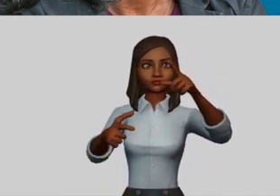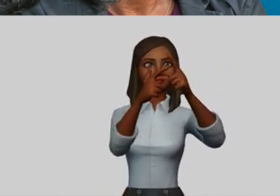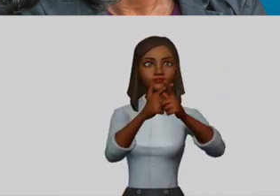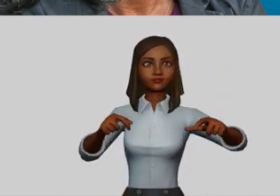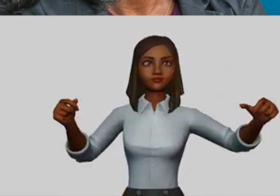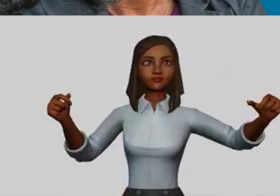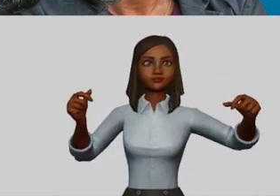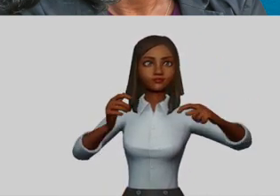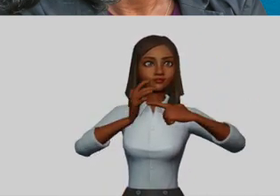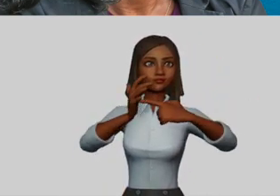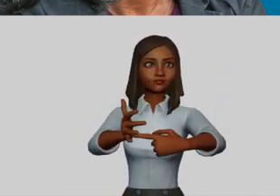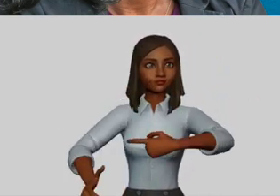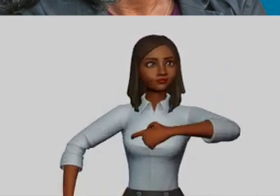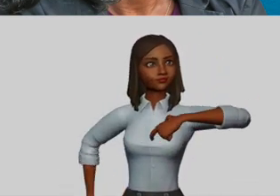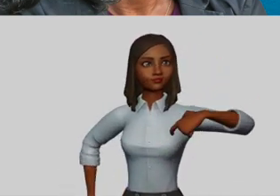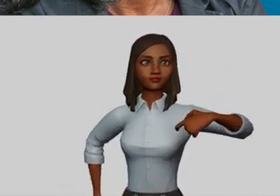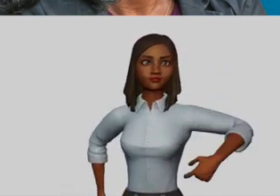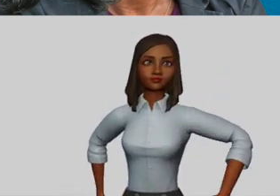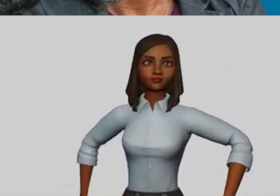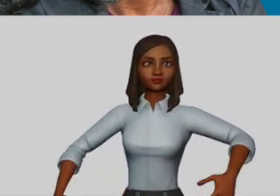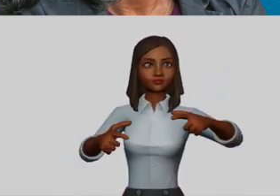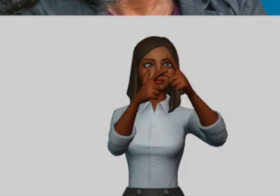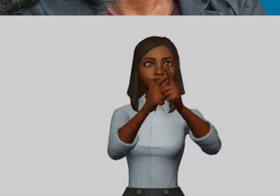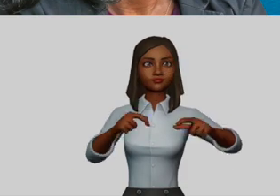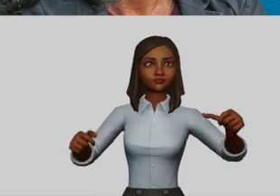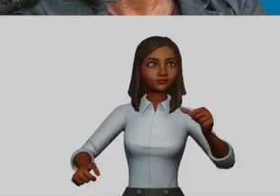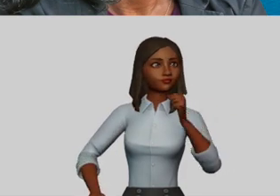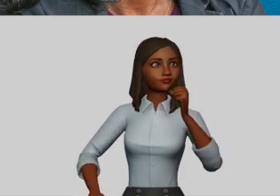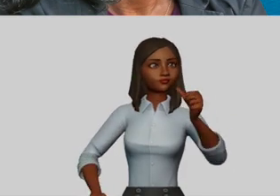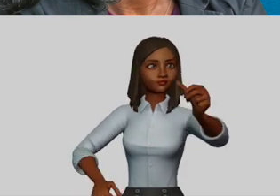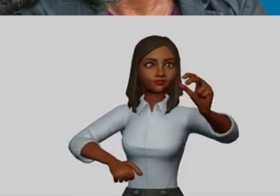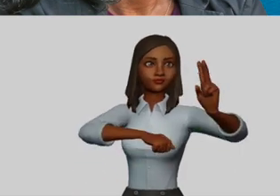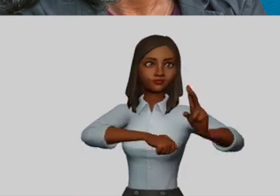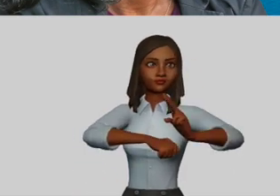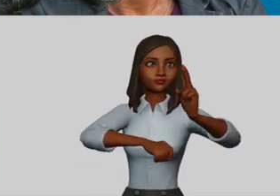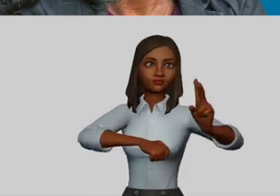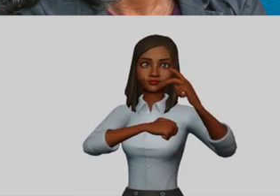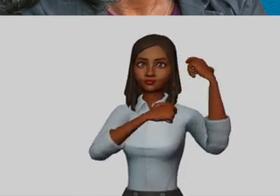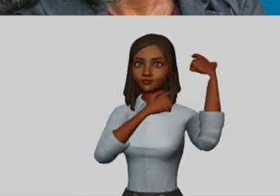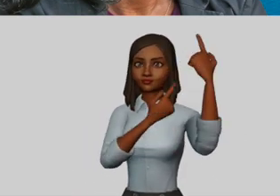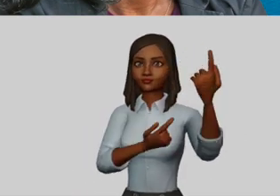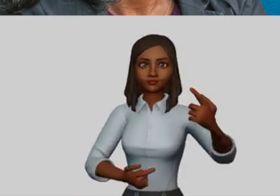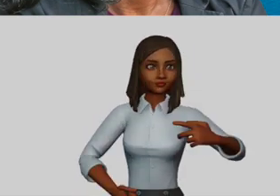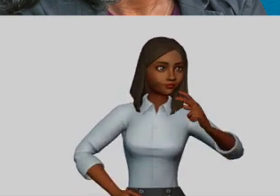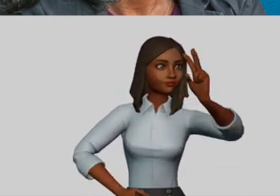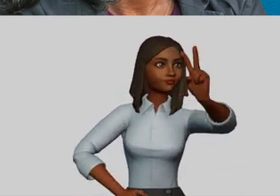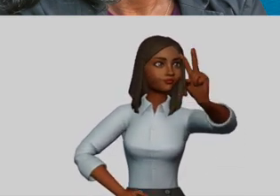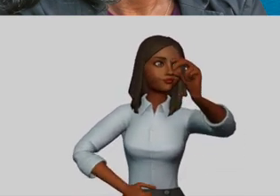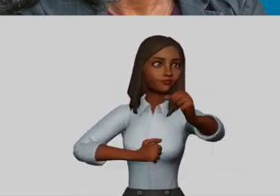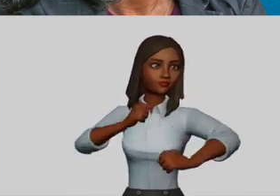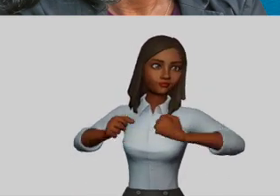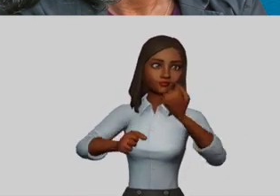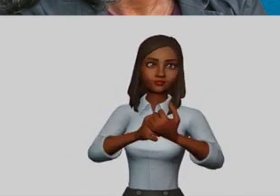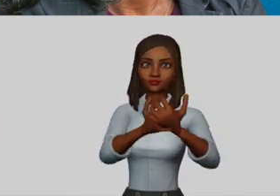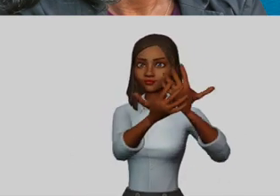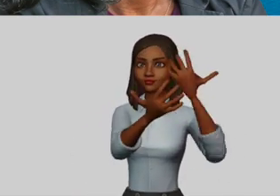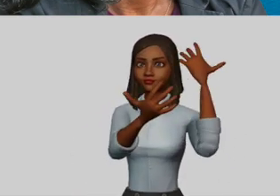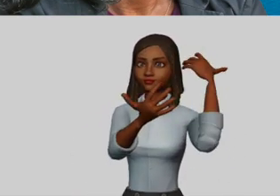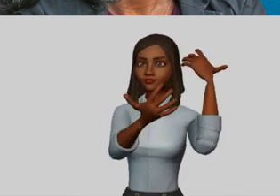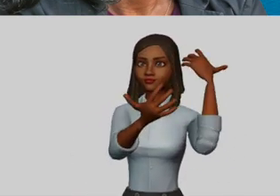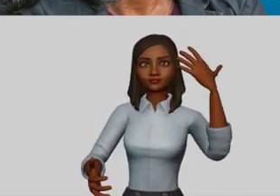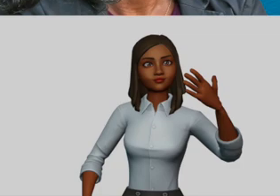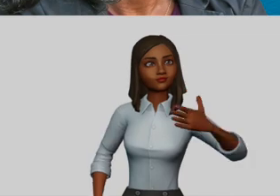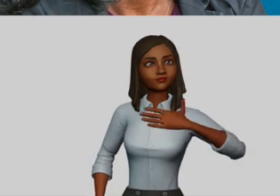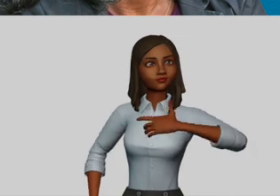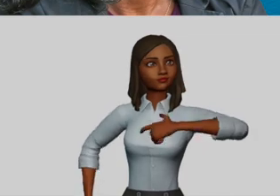ustedes ofrecen ese servicio, pues la gente va aprendiendo señas. Yo quiero hacerte una pregunta, Yamillet. ¿Qué dijeron tus